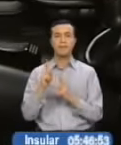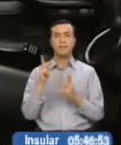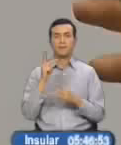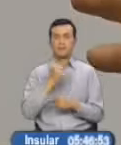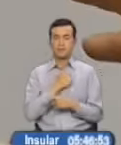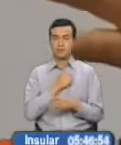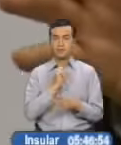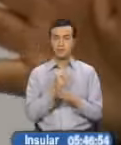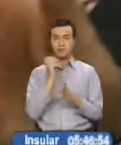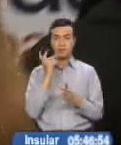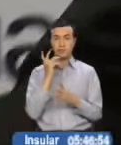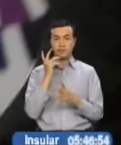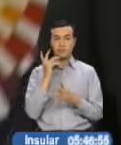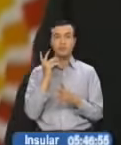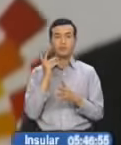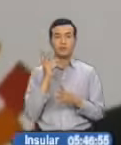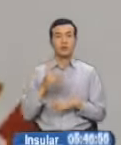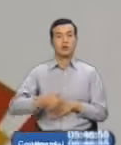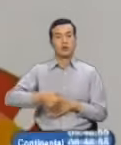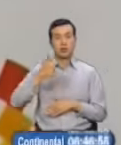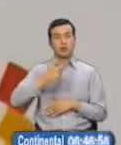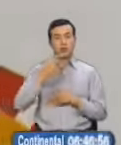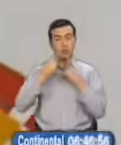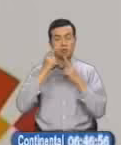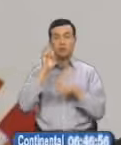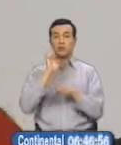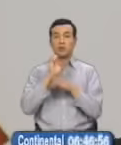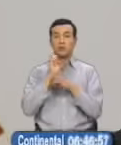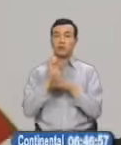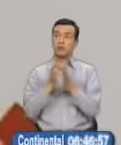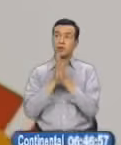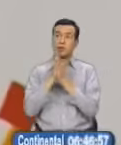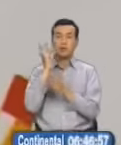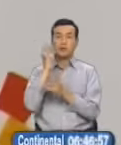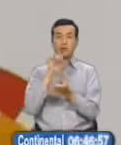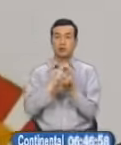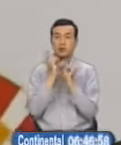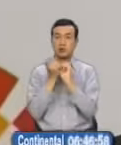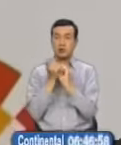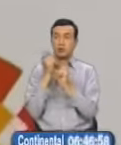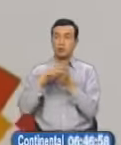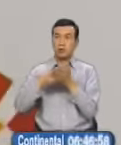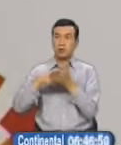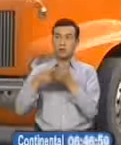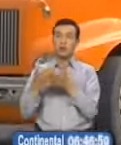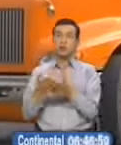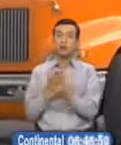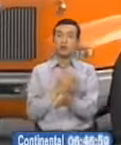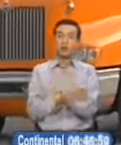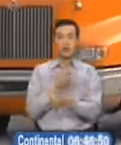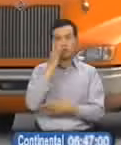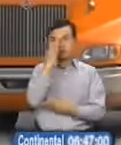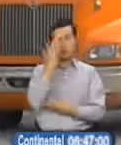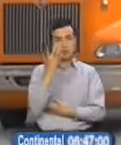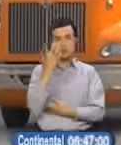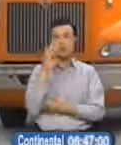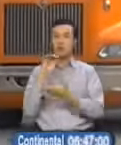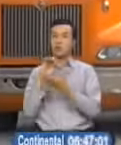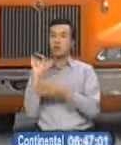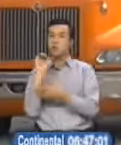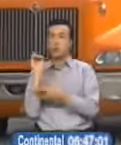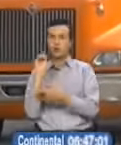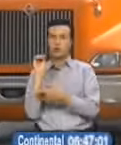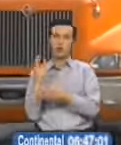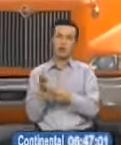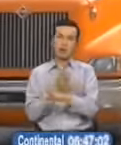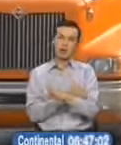nuestro país, el principal de la cartera dijo que Ecuador pedirá el cambio de fecha para la firma del preacuerdo, con lo cual ya no sería en octubre,